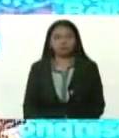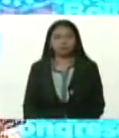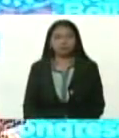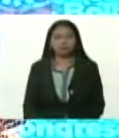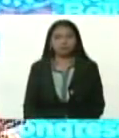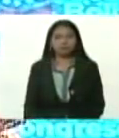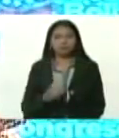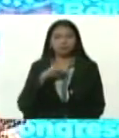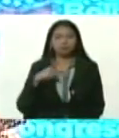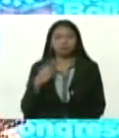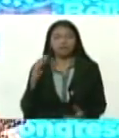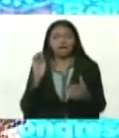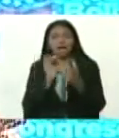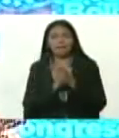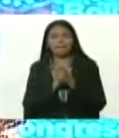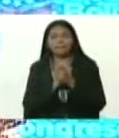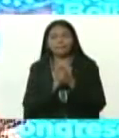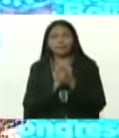Nuestra compañera